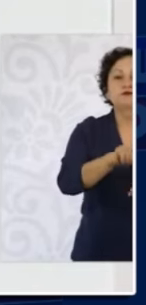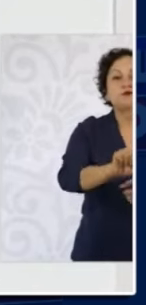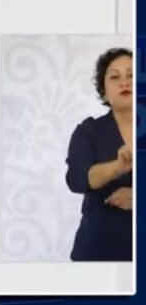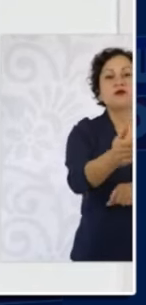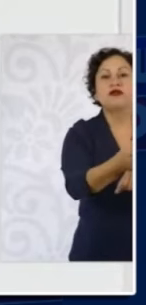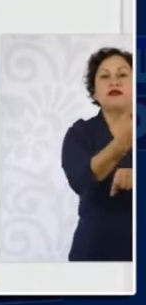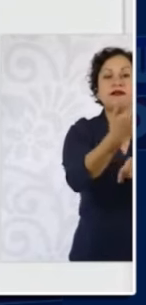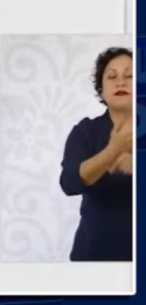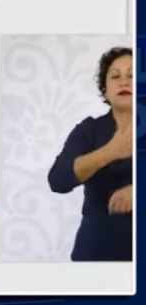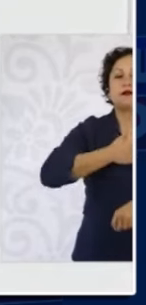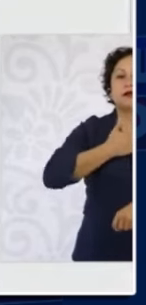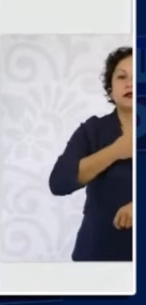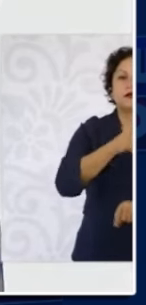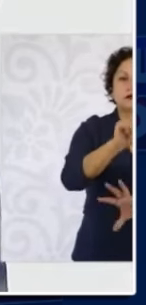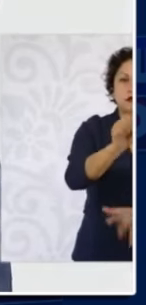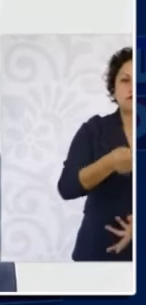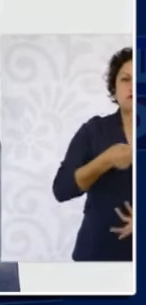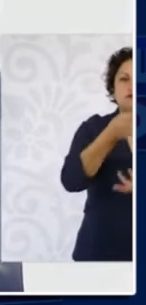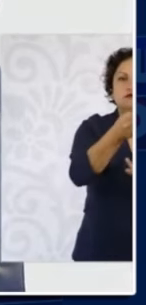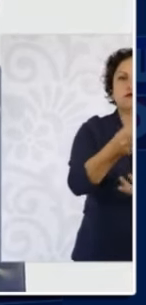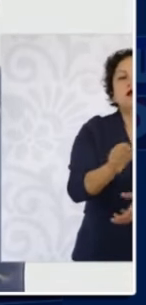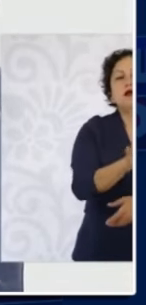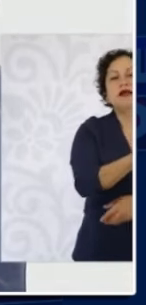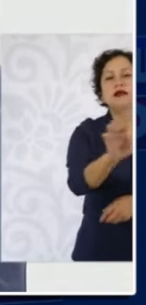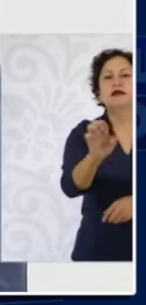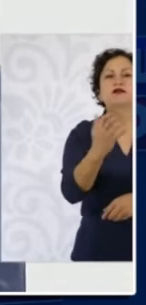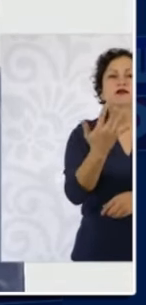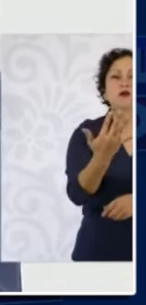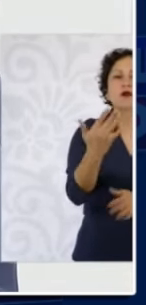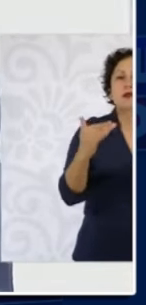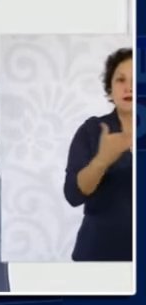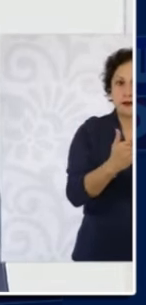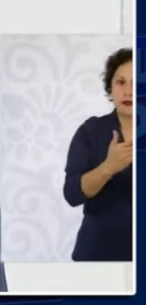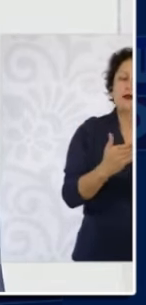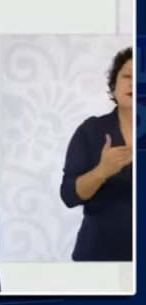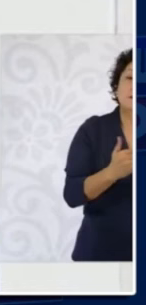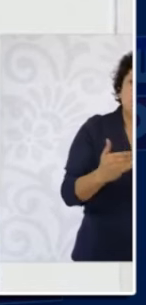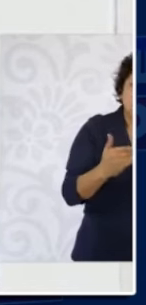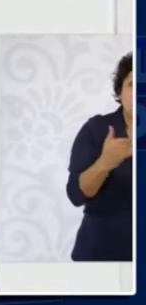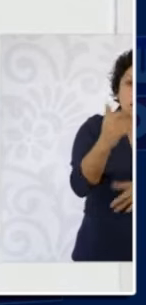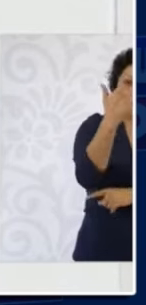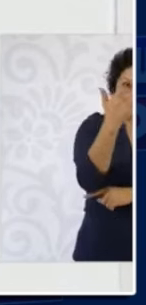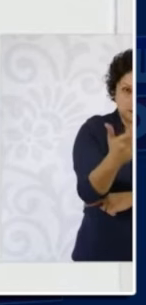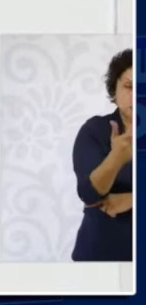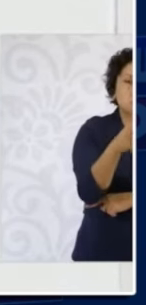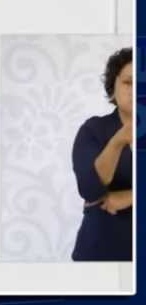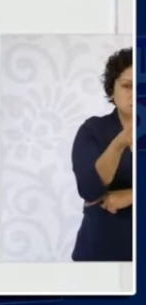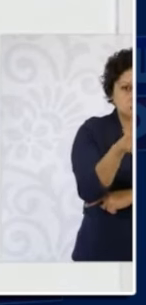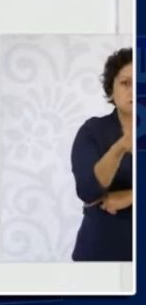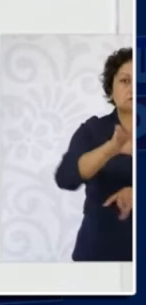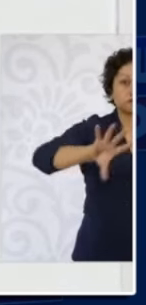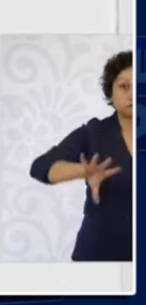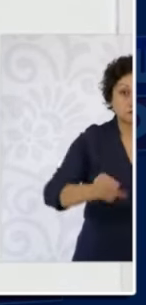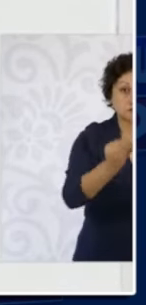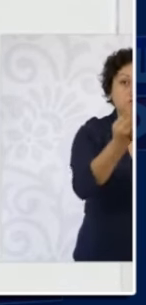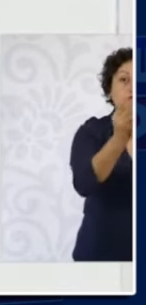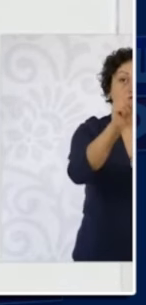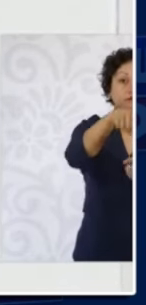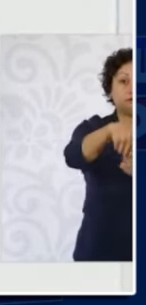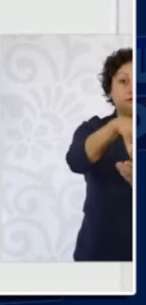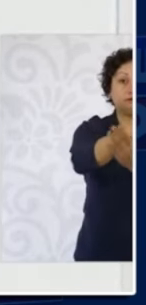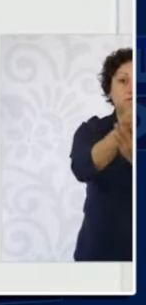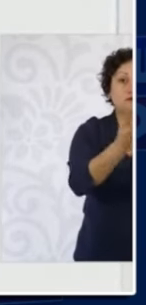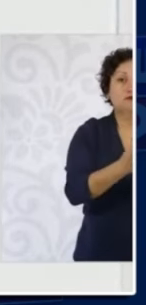presupuesto como de 550,000 millones de pesos pero en realidad todos los programas de bienestar Juntos son cerca